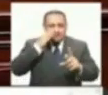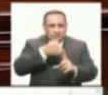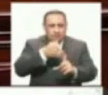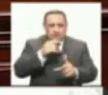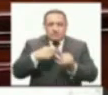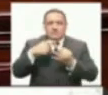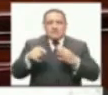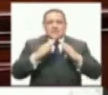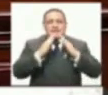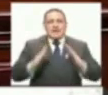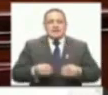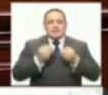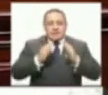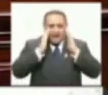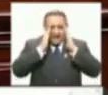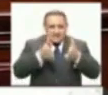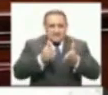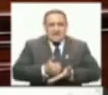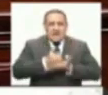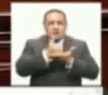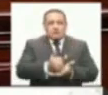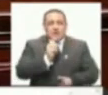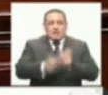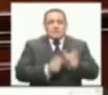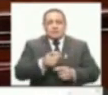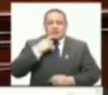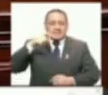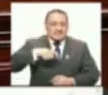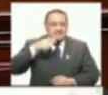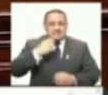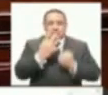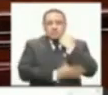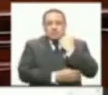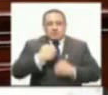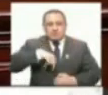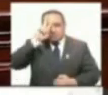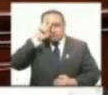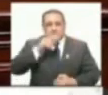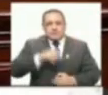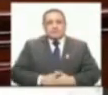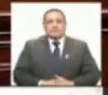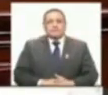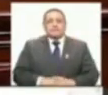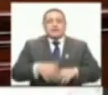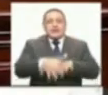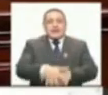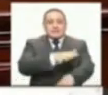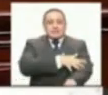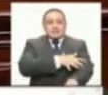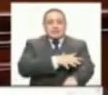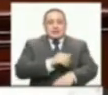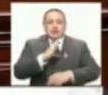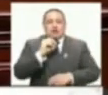de hogares para atender a las poblaciones más vulnerables del país. La Asamblea